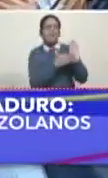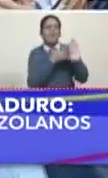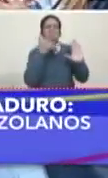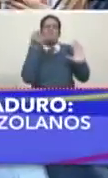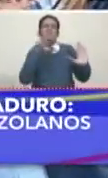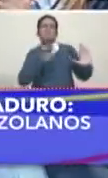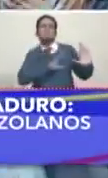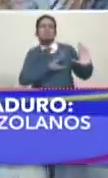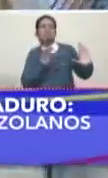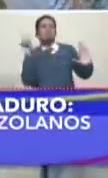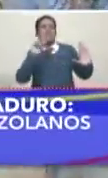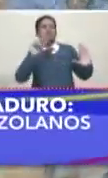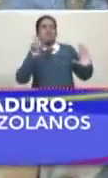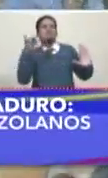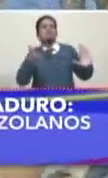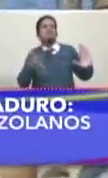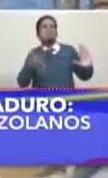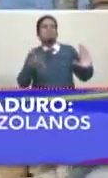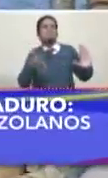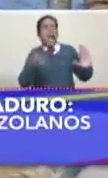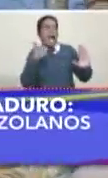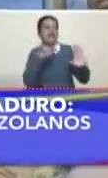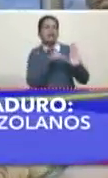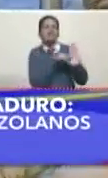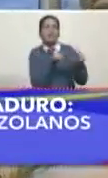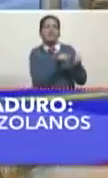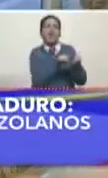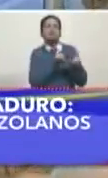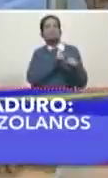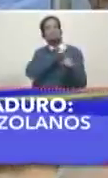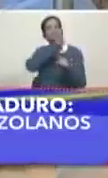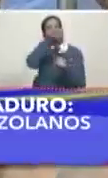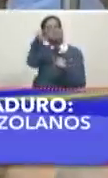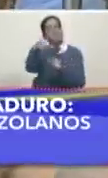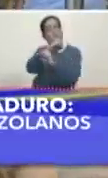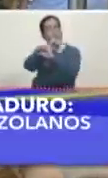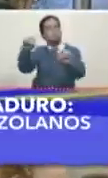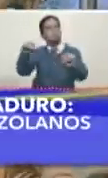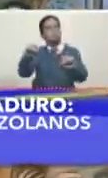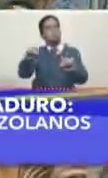de Venezuela es el misil más poderoso para ganar la paz.